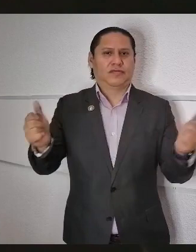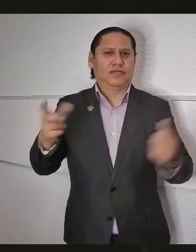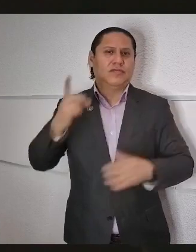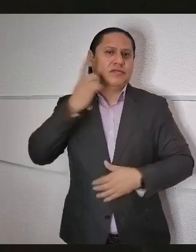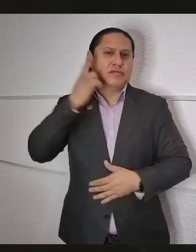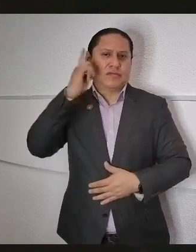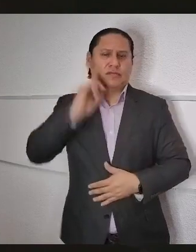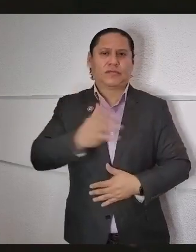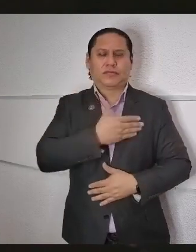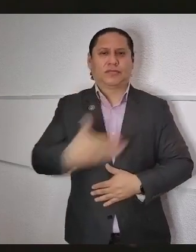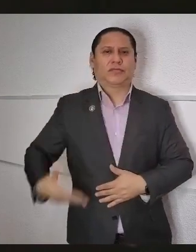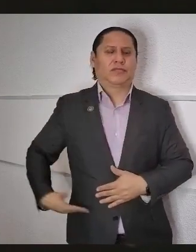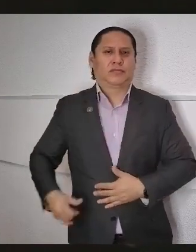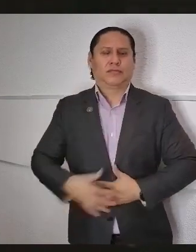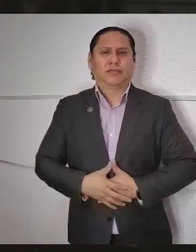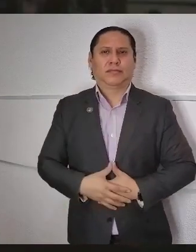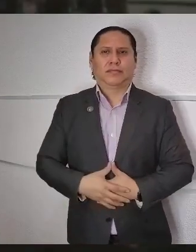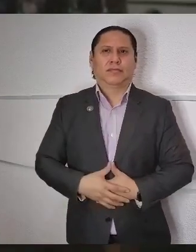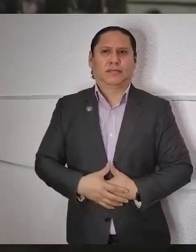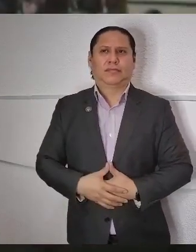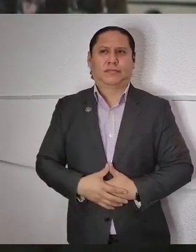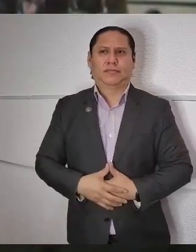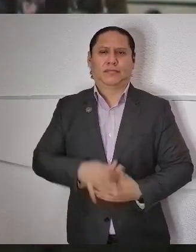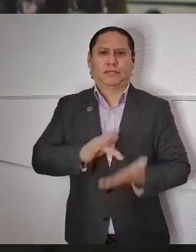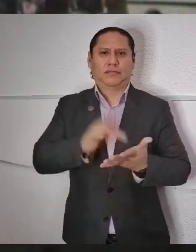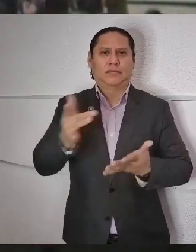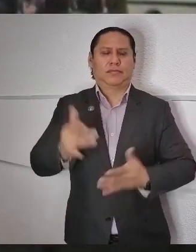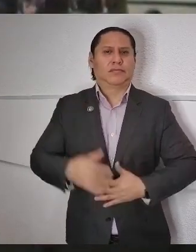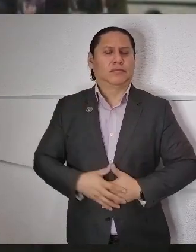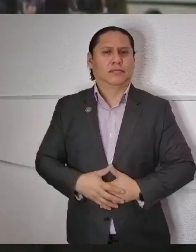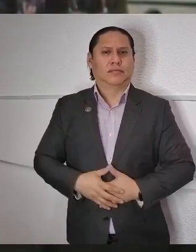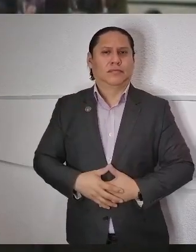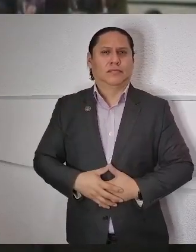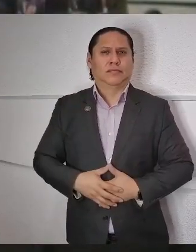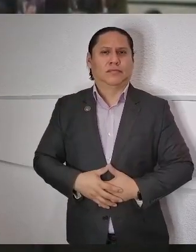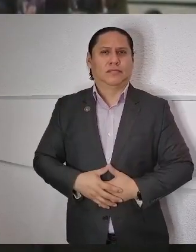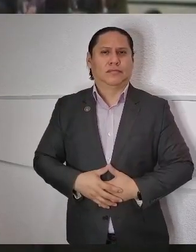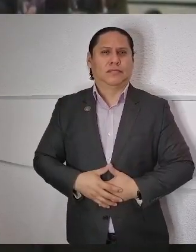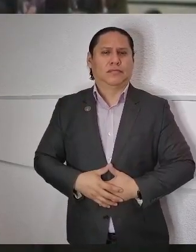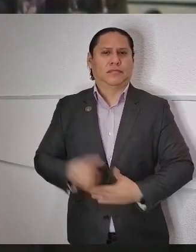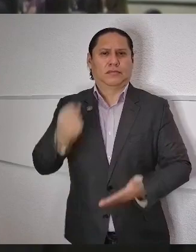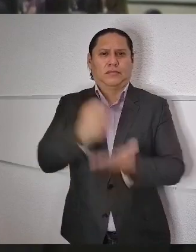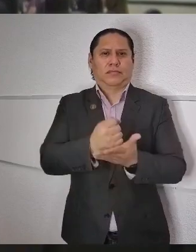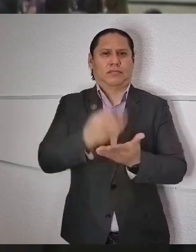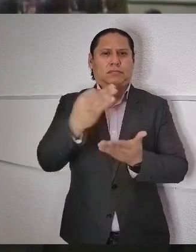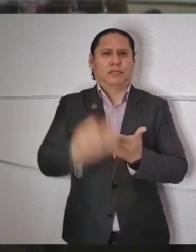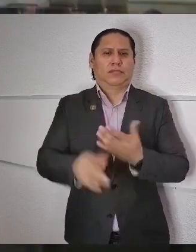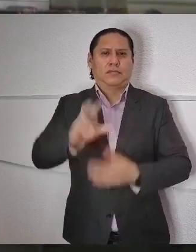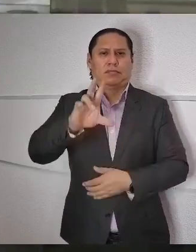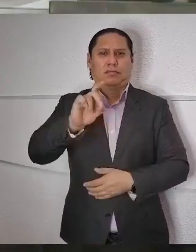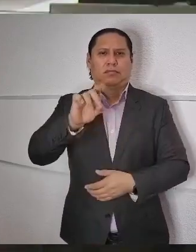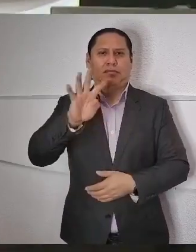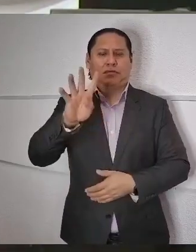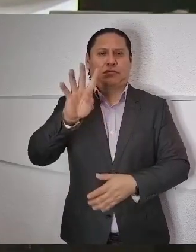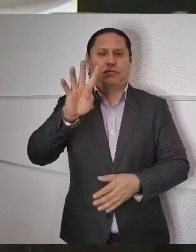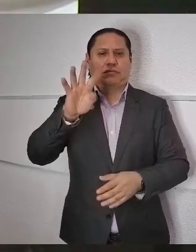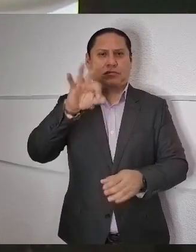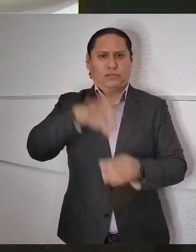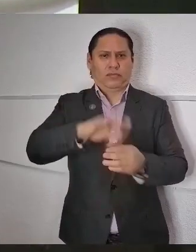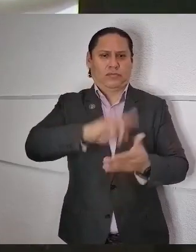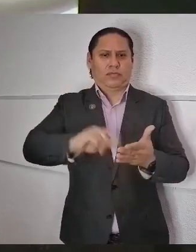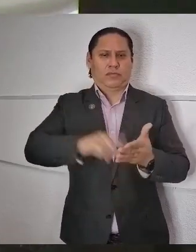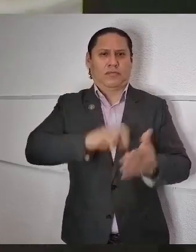legislador por emitir su voto, diputada presidenta. Gracias, diputada secretaria. Aprobado con 34 votos